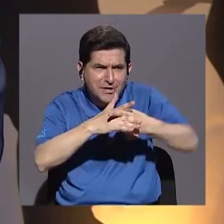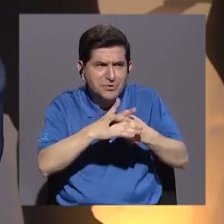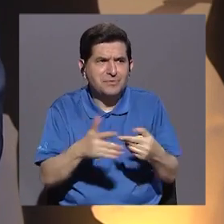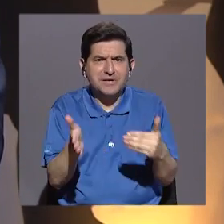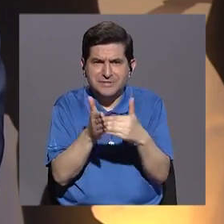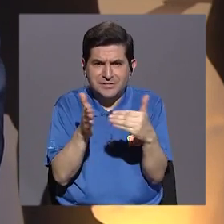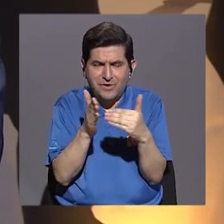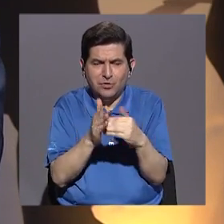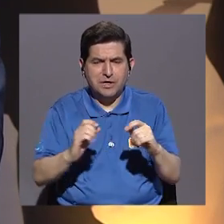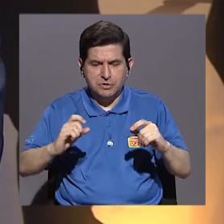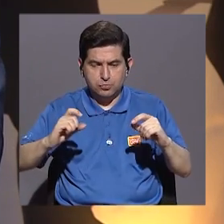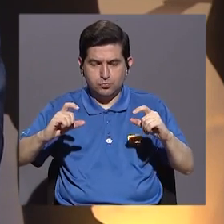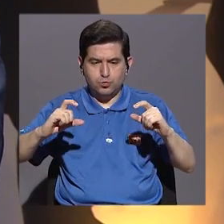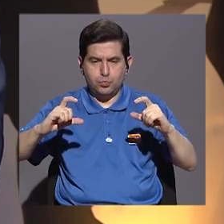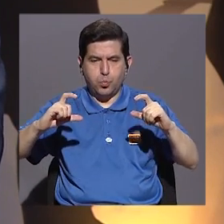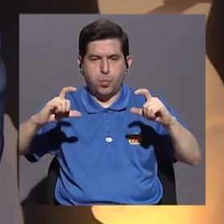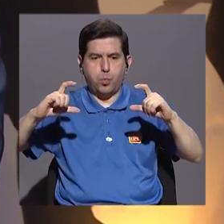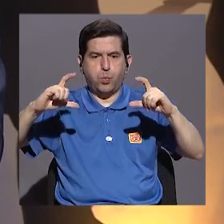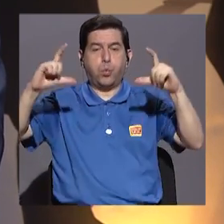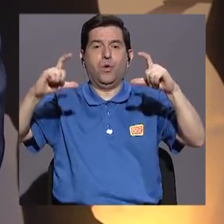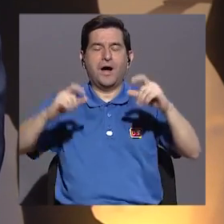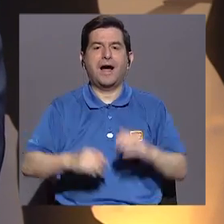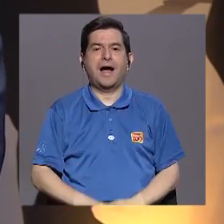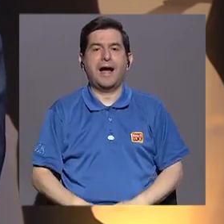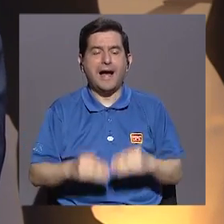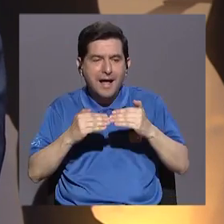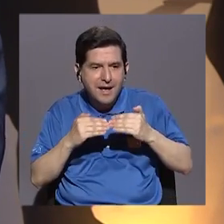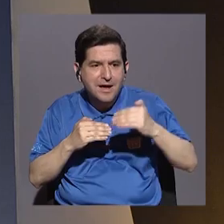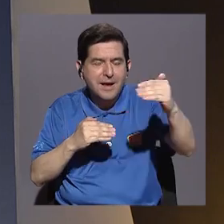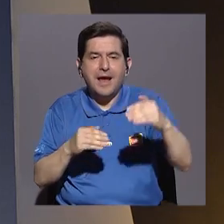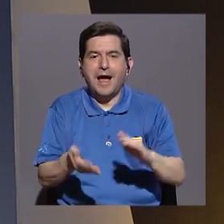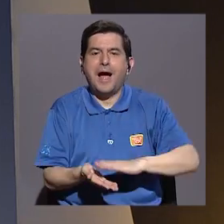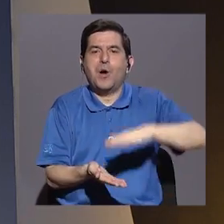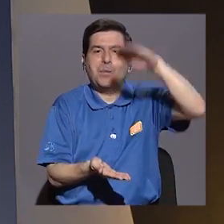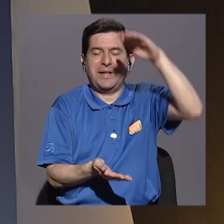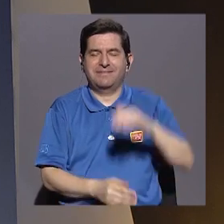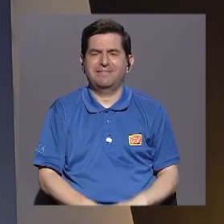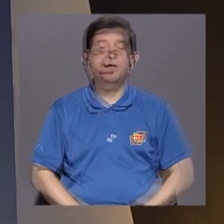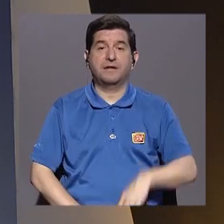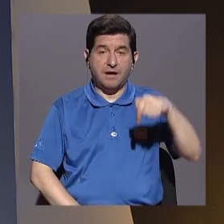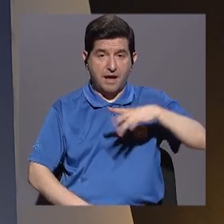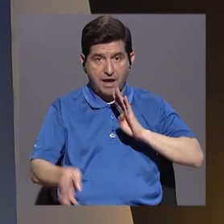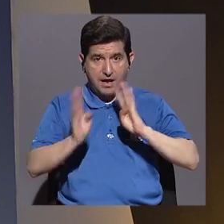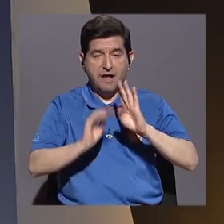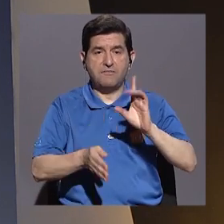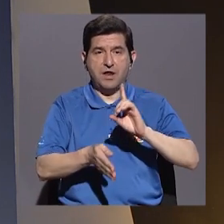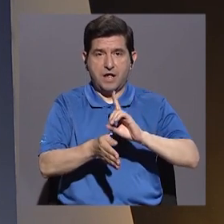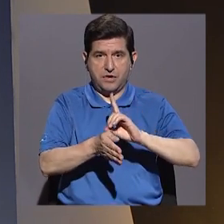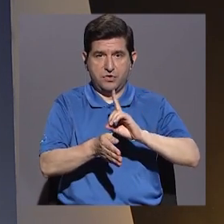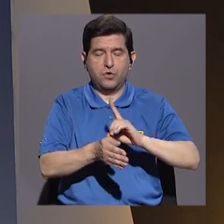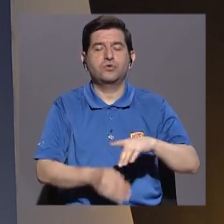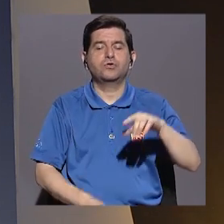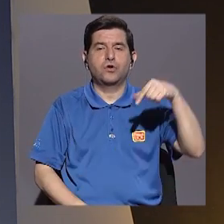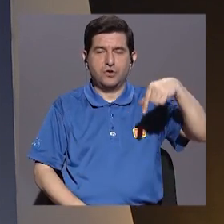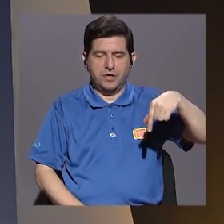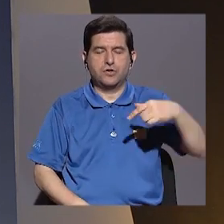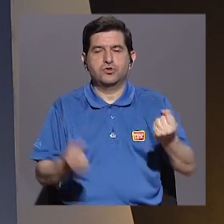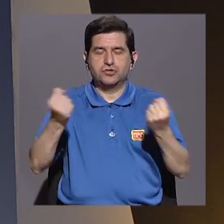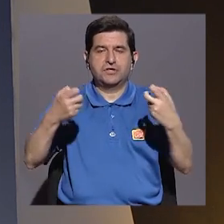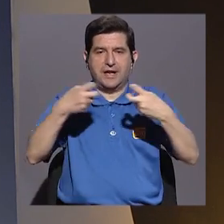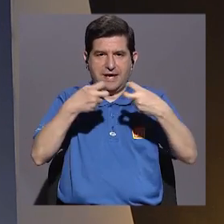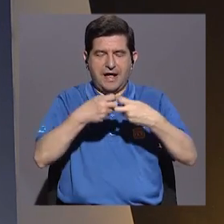recargar un poquito y eso le permite aumentar la autonomía al vehículo estamos hablando con el doctor kilo sobre el vehículo eléctrico